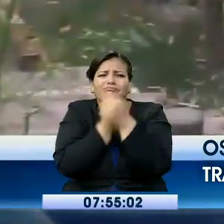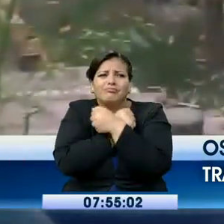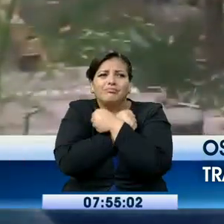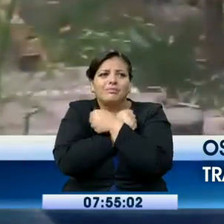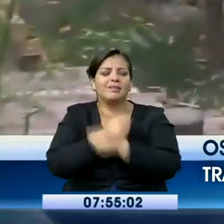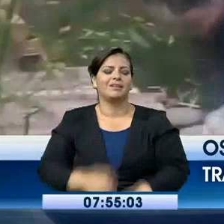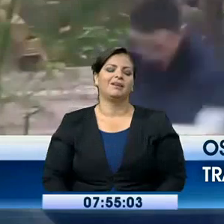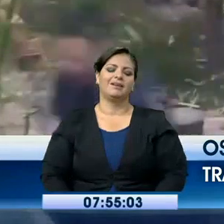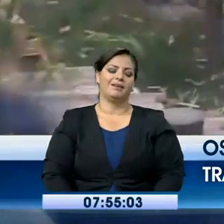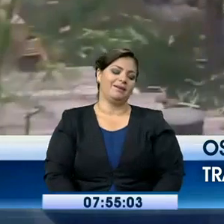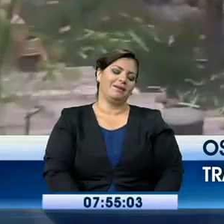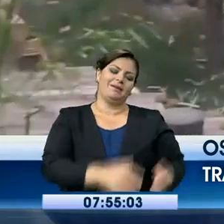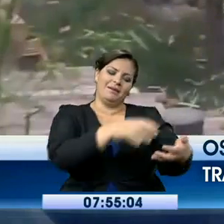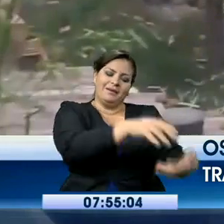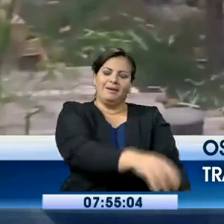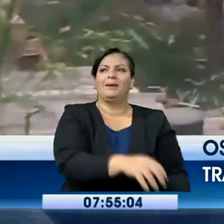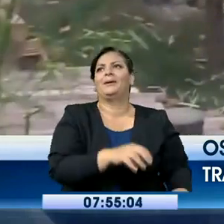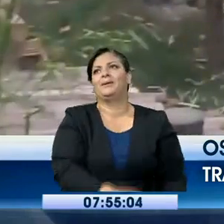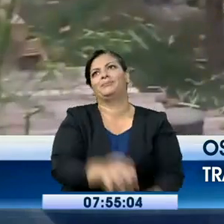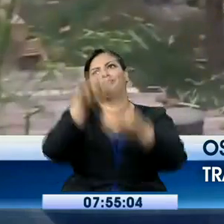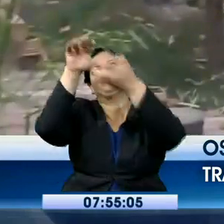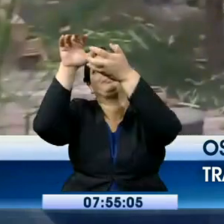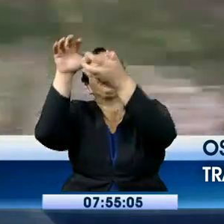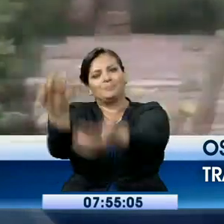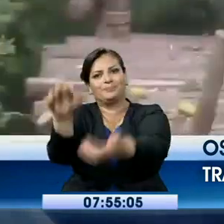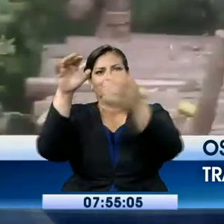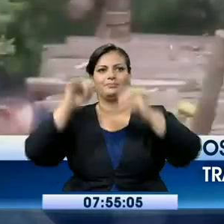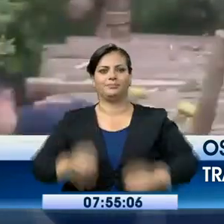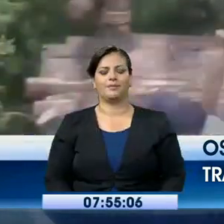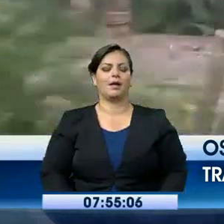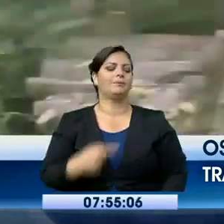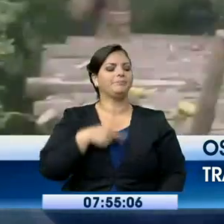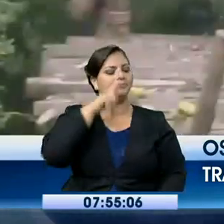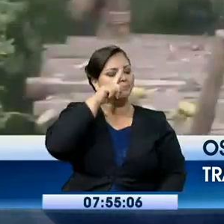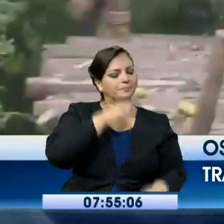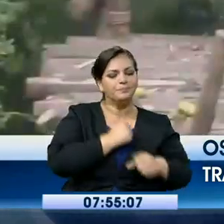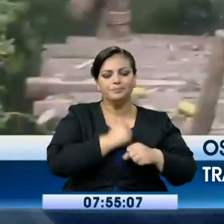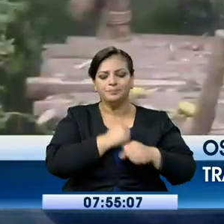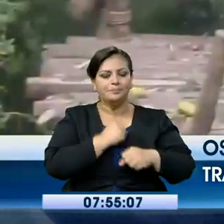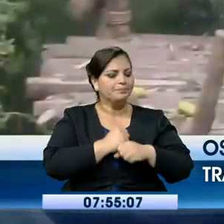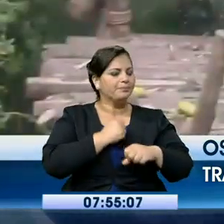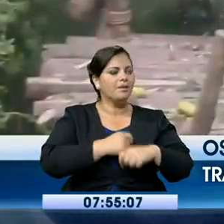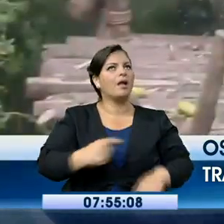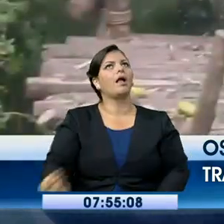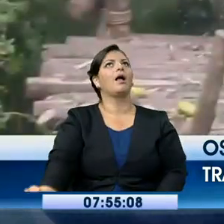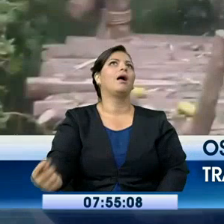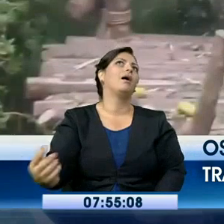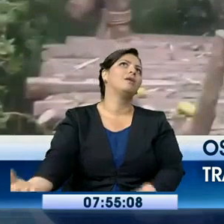de las piernas, lo abraza y no quiere dejarlo trabajar. El afecto del